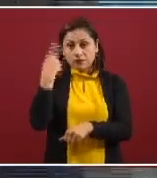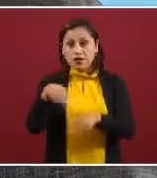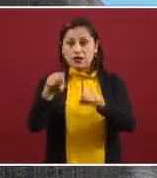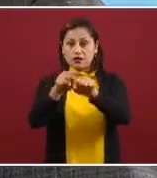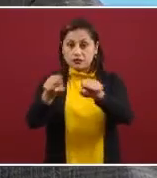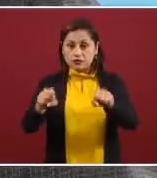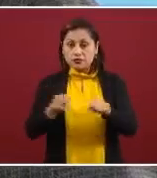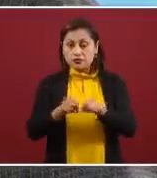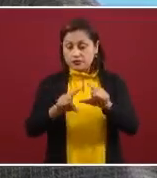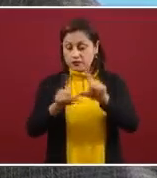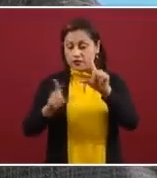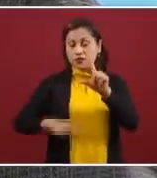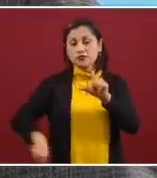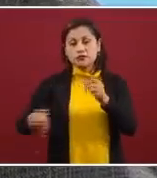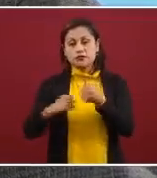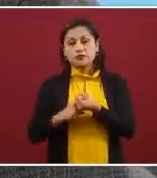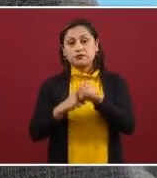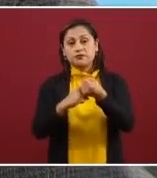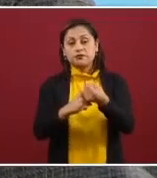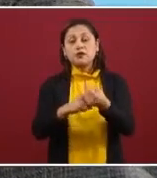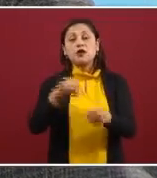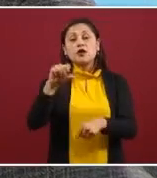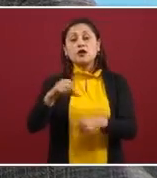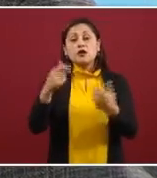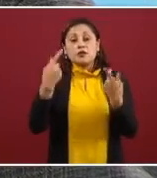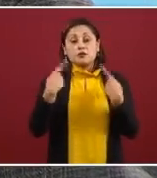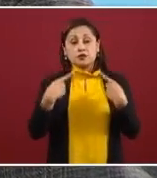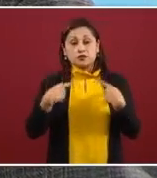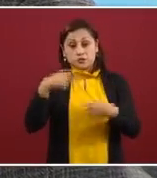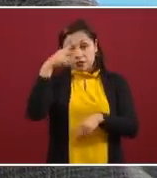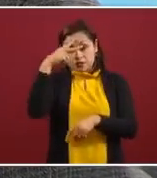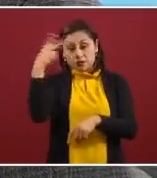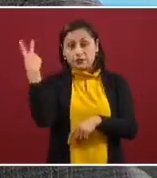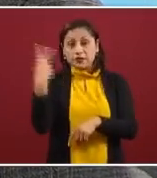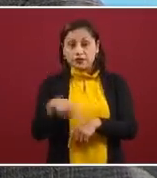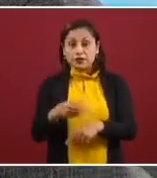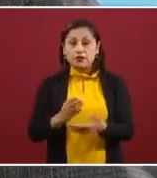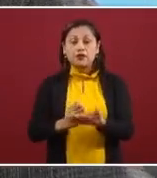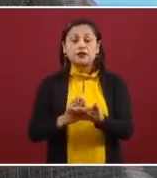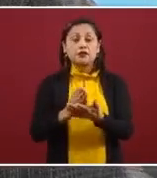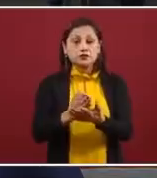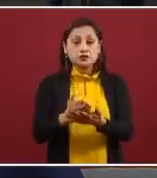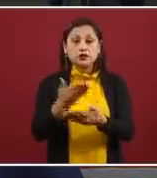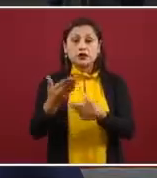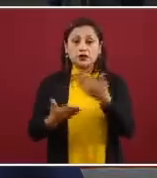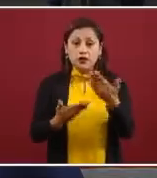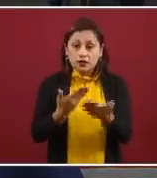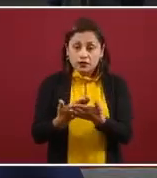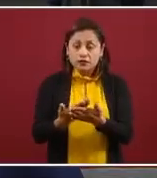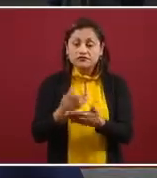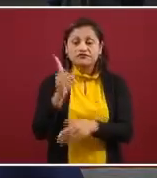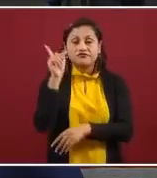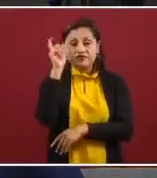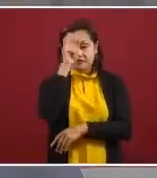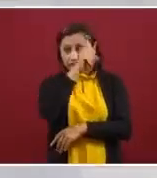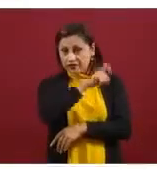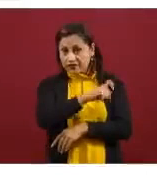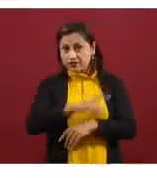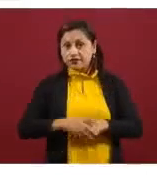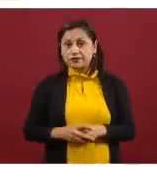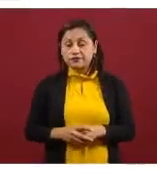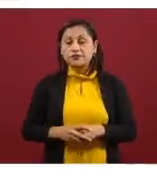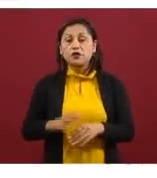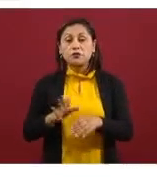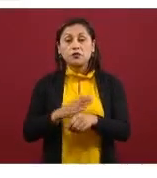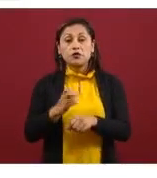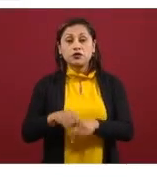nacional. La población mexicana hoy padece diferencias en el acceso y la calidad de la atención. Para superar esta